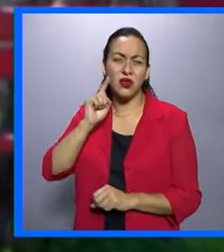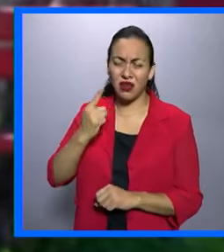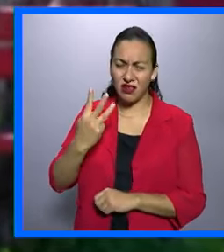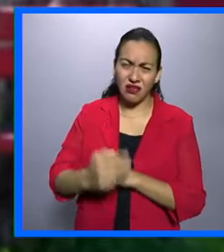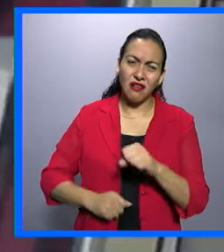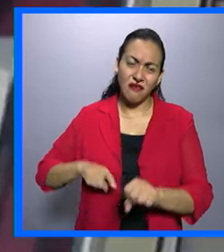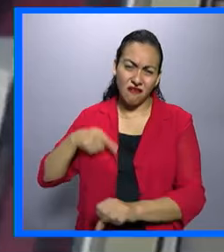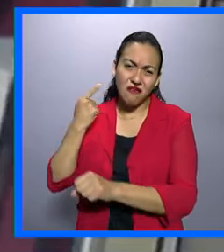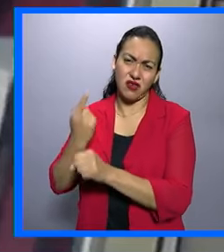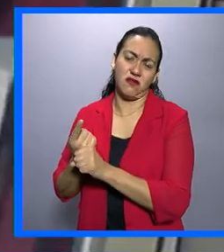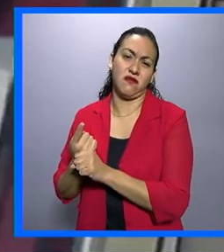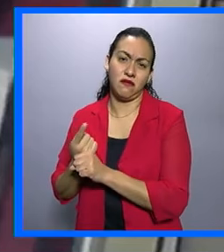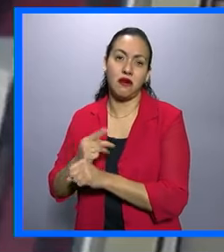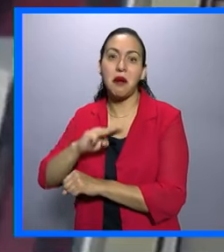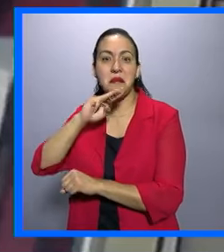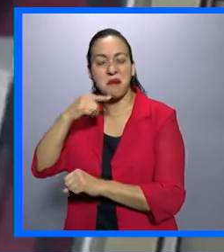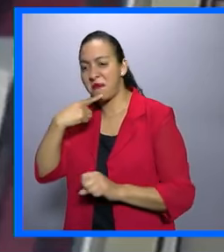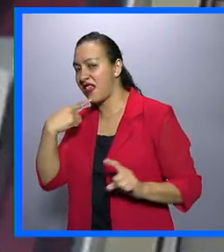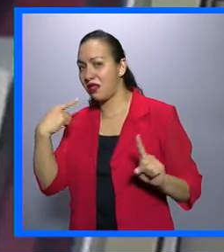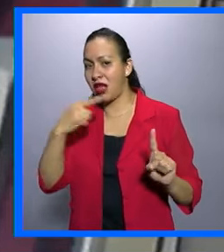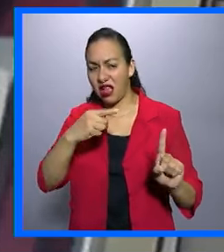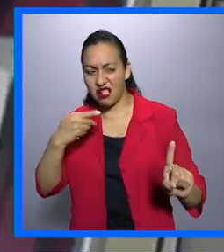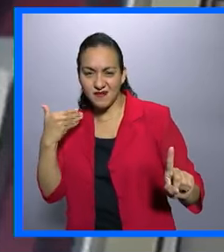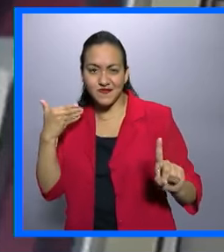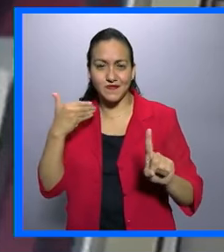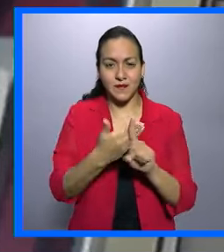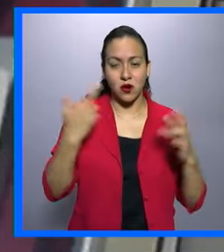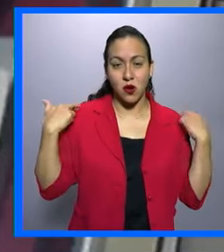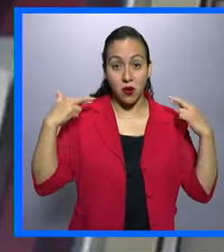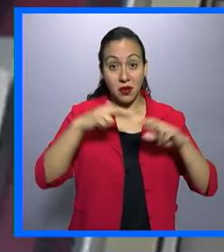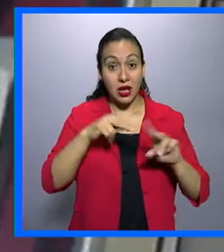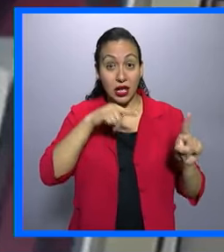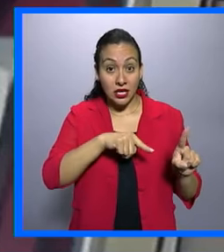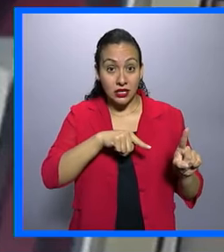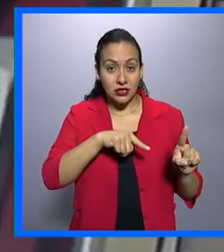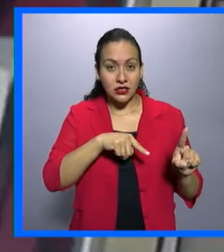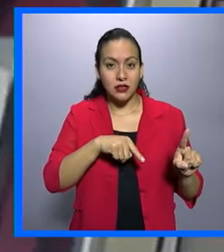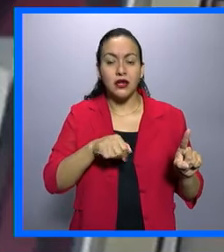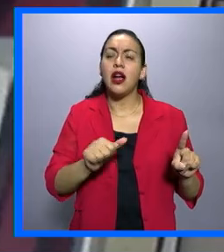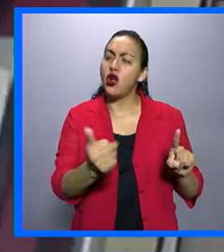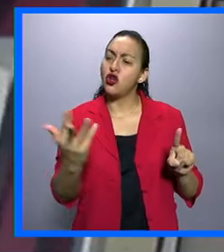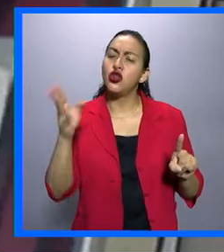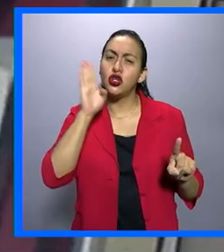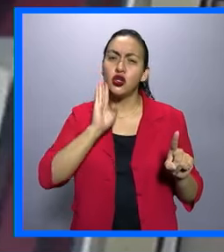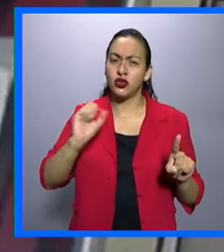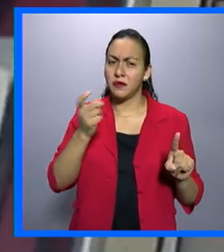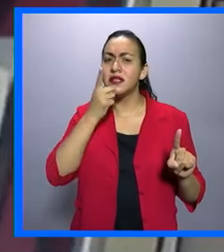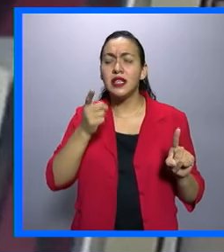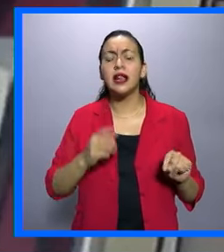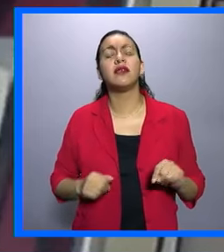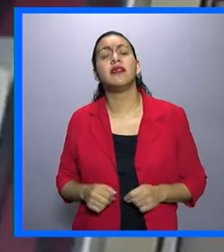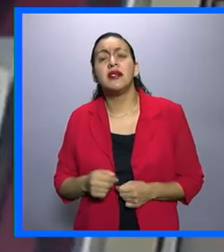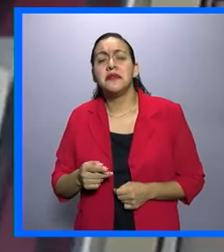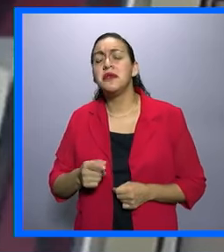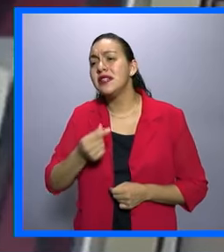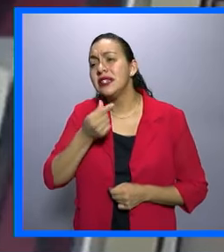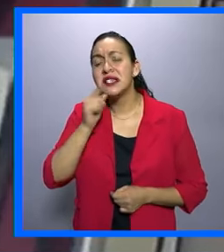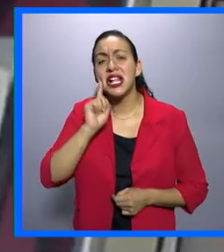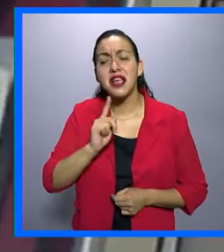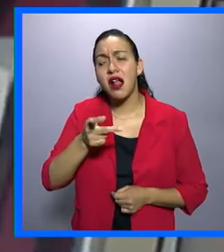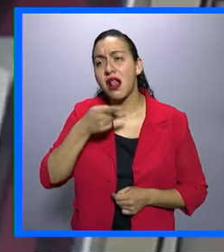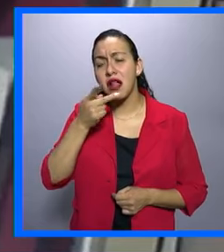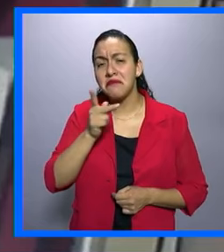años. El argumento de los otros ministros era que la niña no habló,